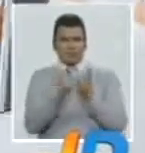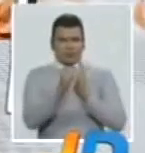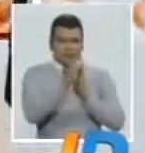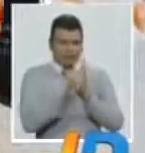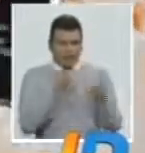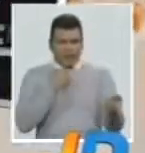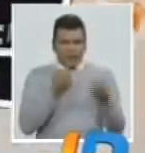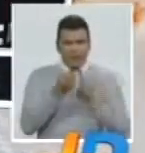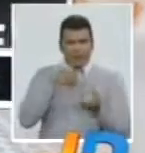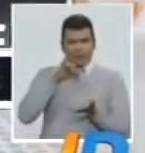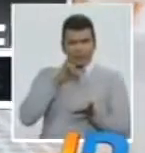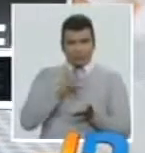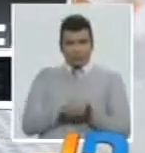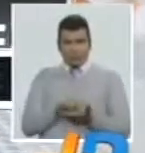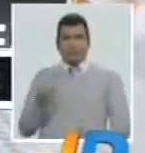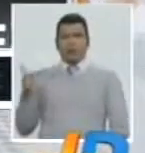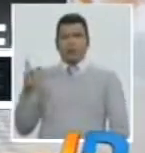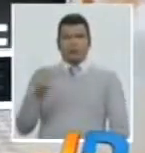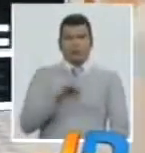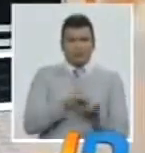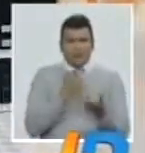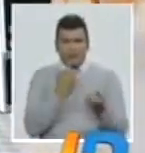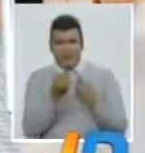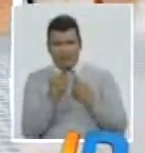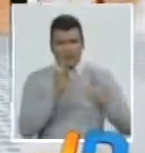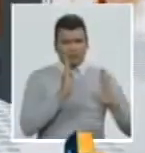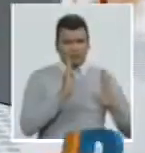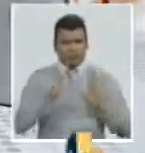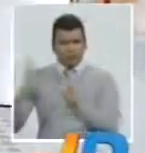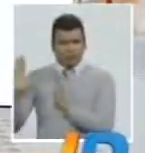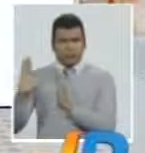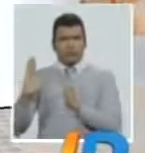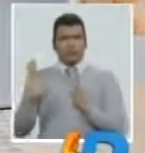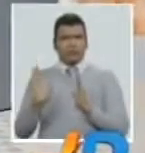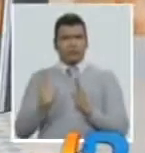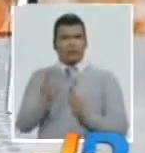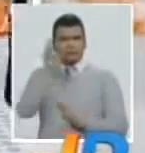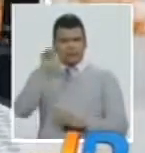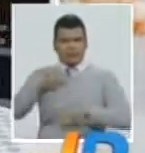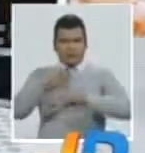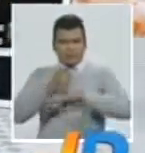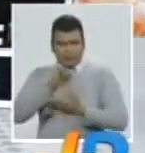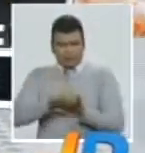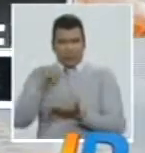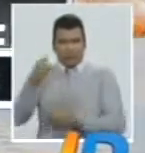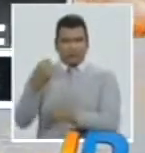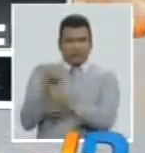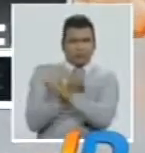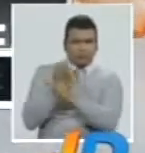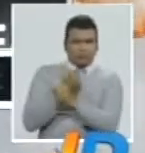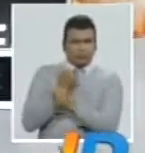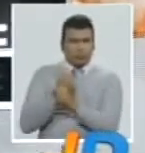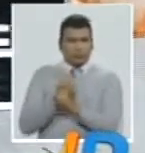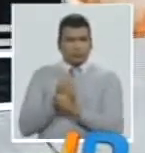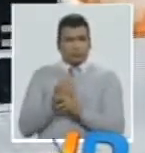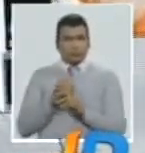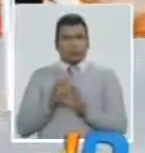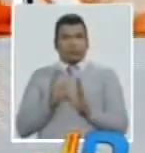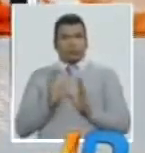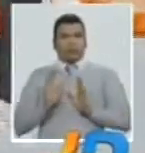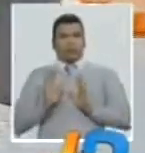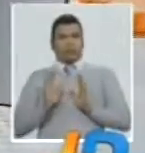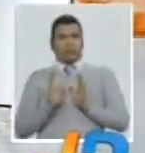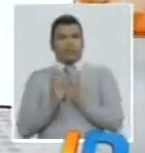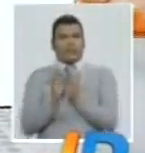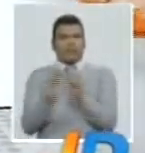estratégica integral que veníamos liderando o que venimos liderando con el general Alzate. El conocimiento es que